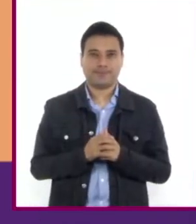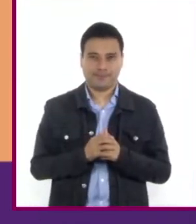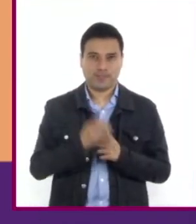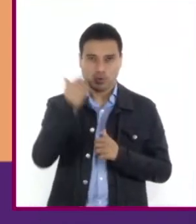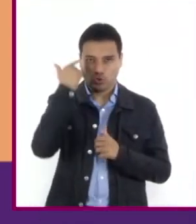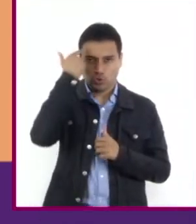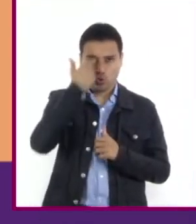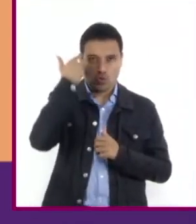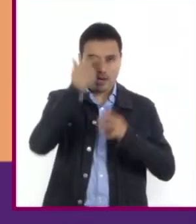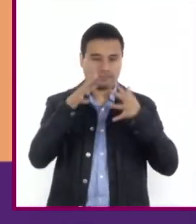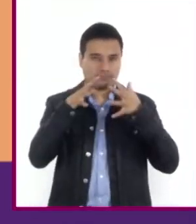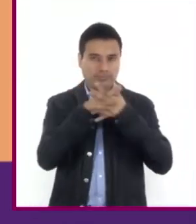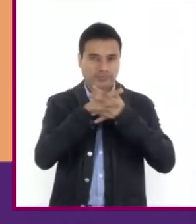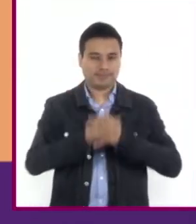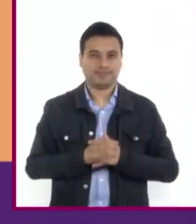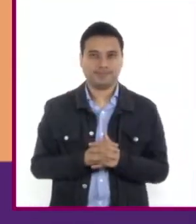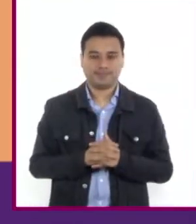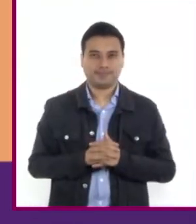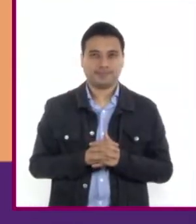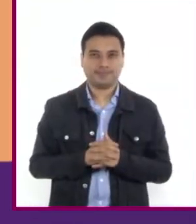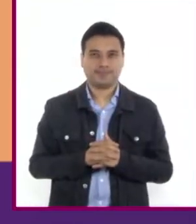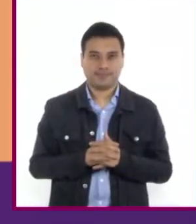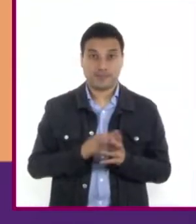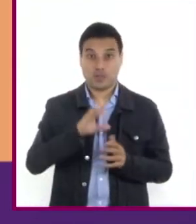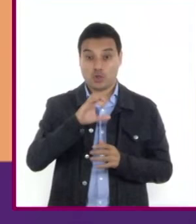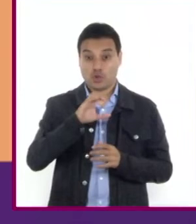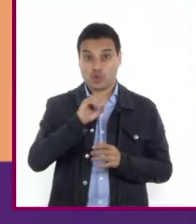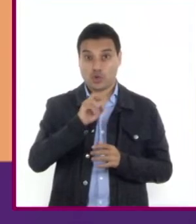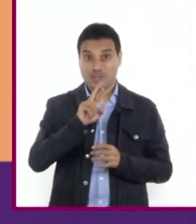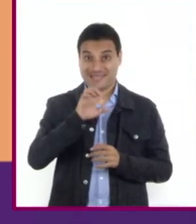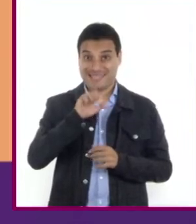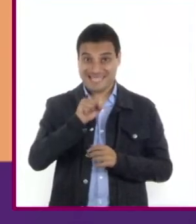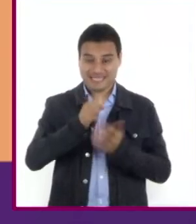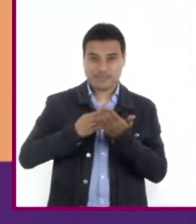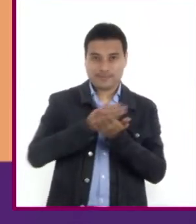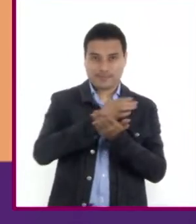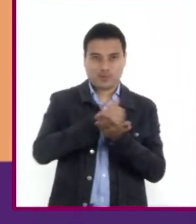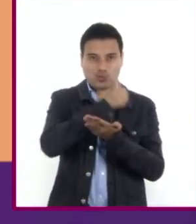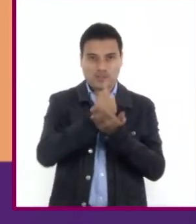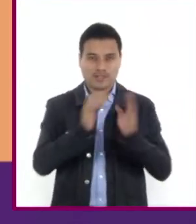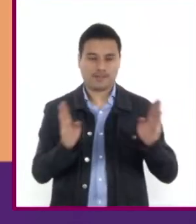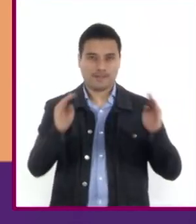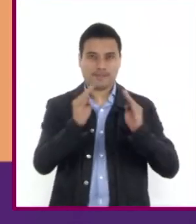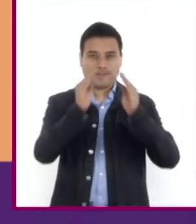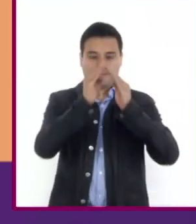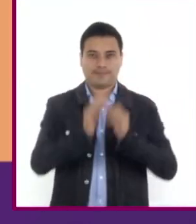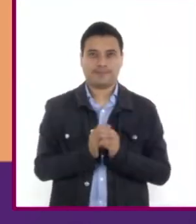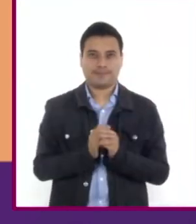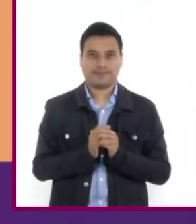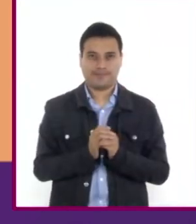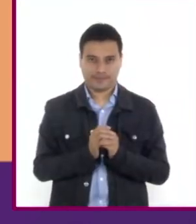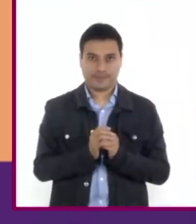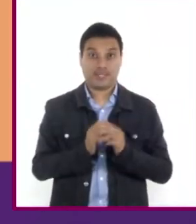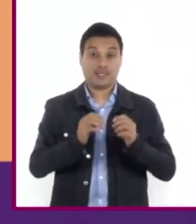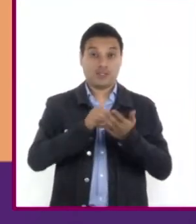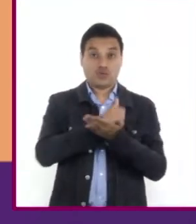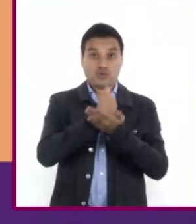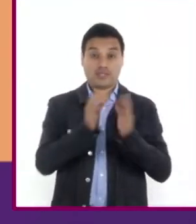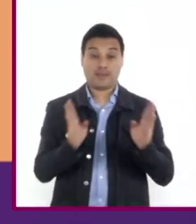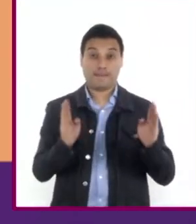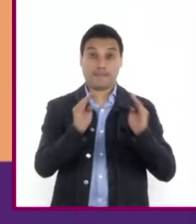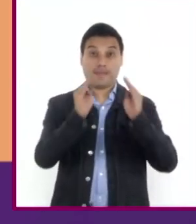Cholula. 4. Cortés entra a Tenochtitlan. 5. Caída de